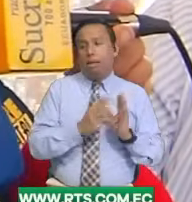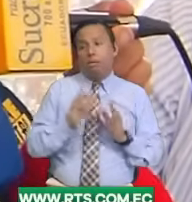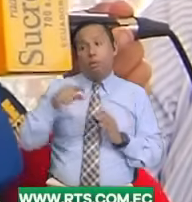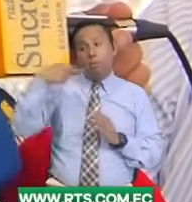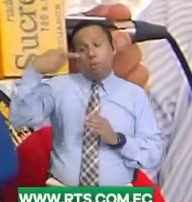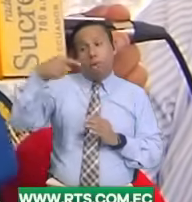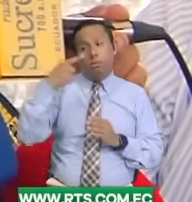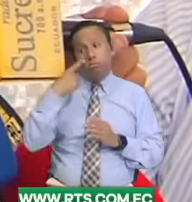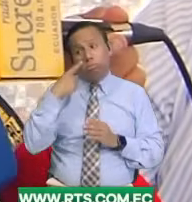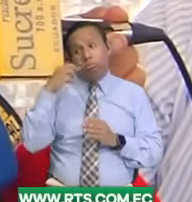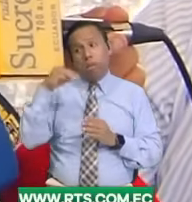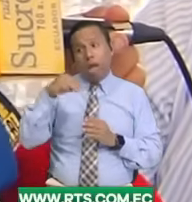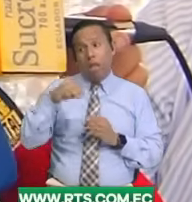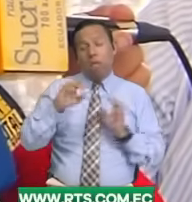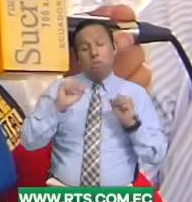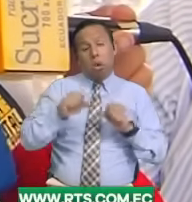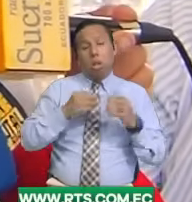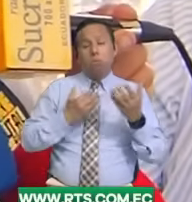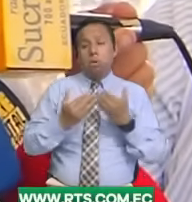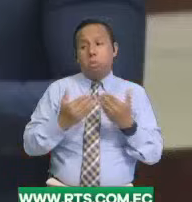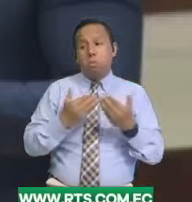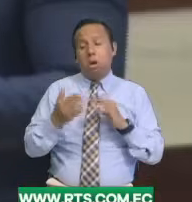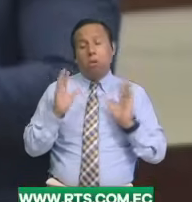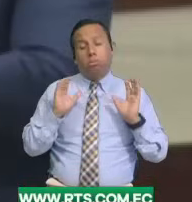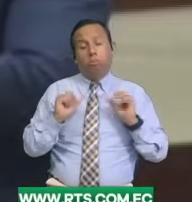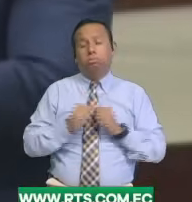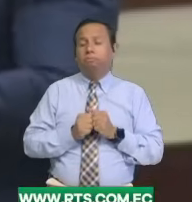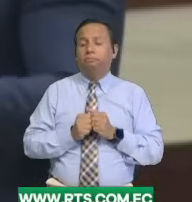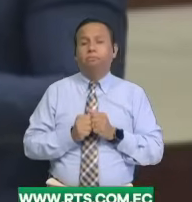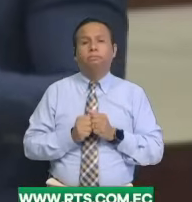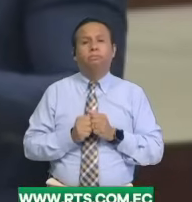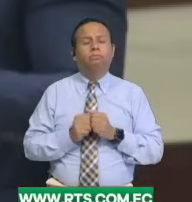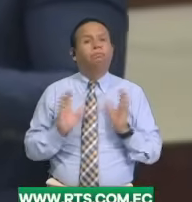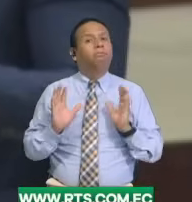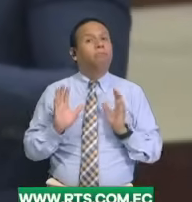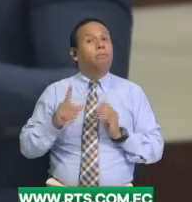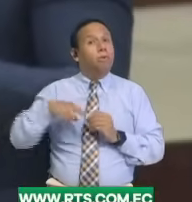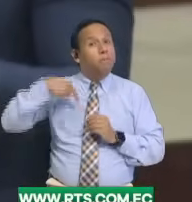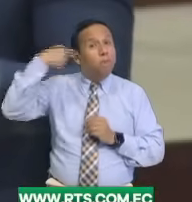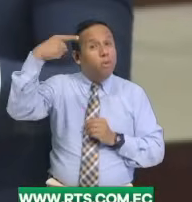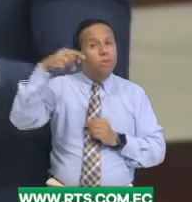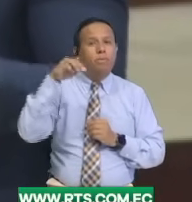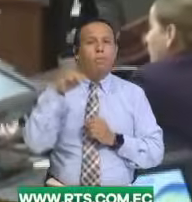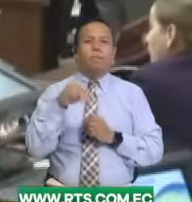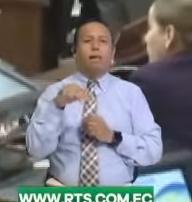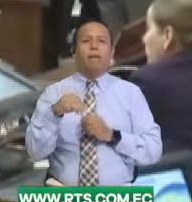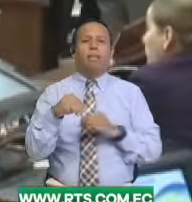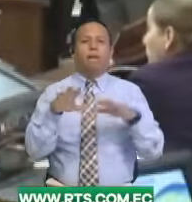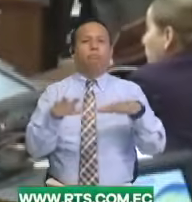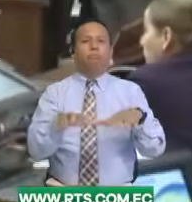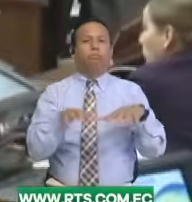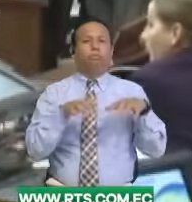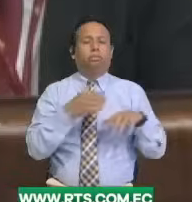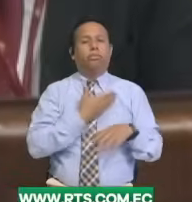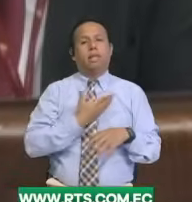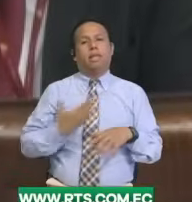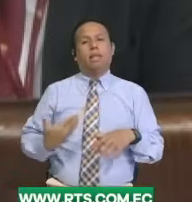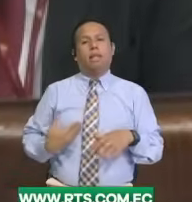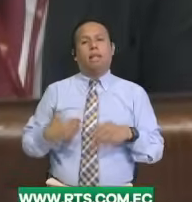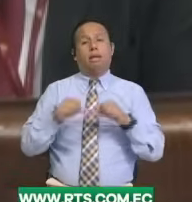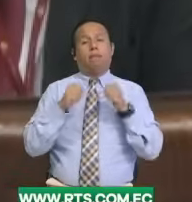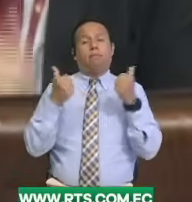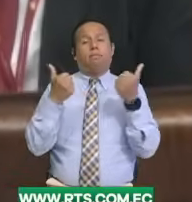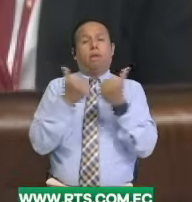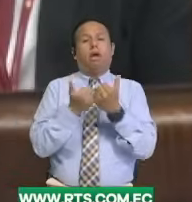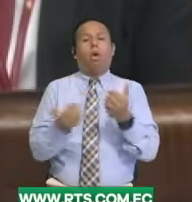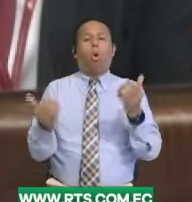martes podría tocarse este punto que se suspendió del orden del día. Todo se definirá el próximo martes cuando la presidenta vuelva a